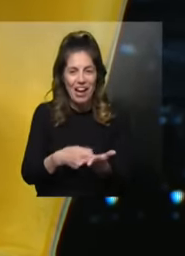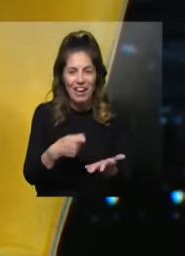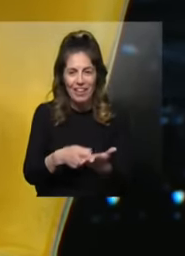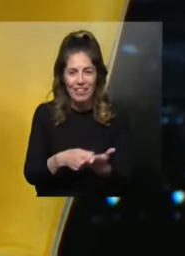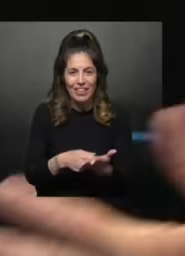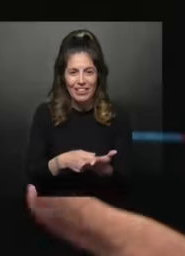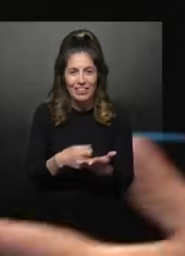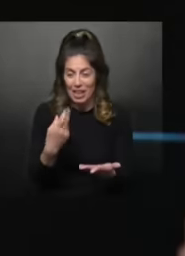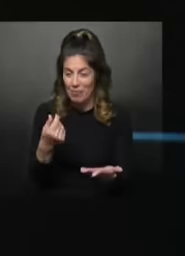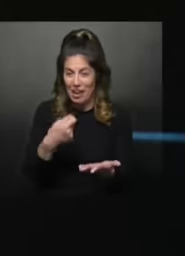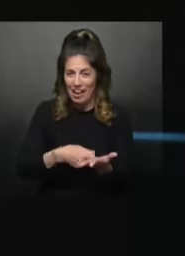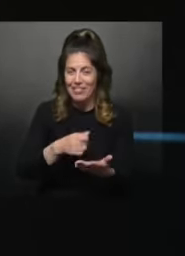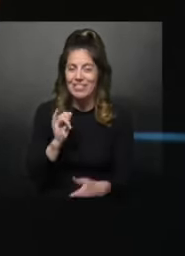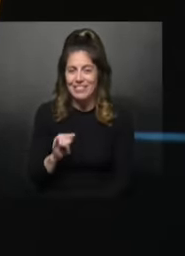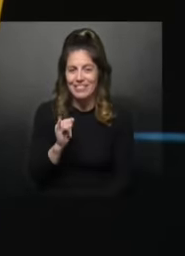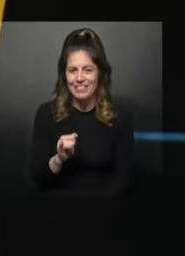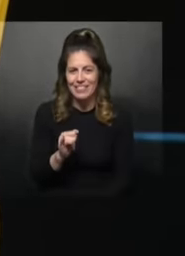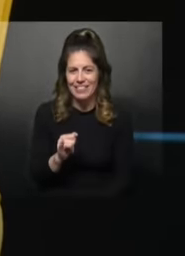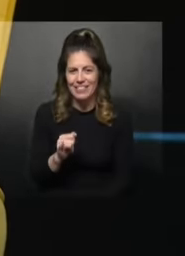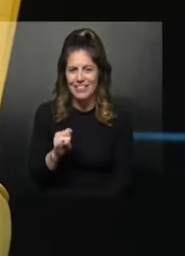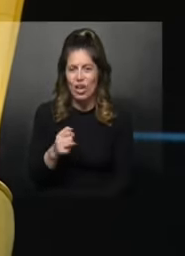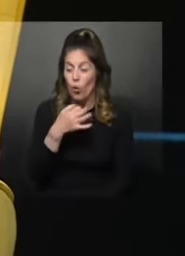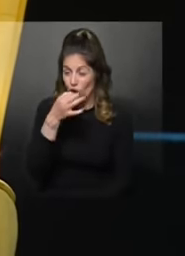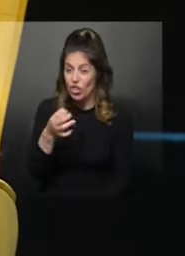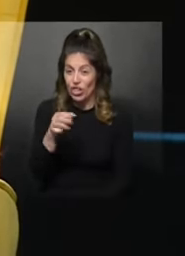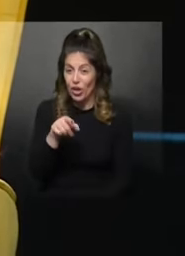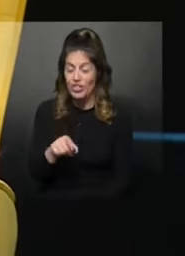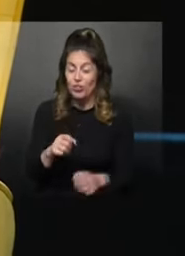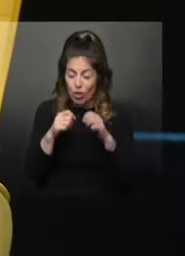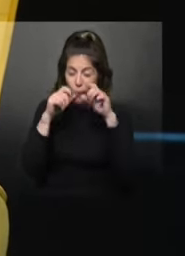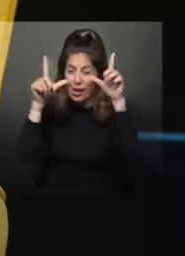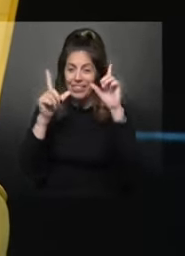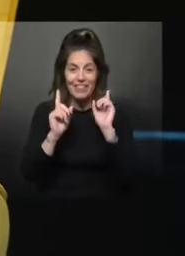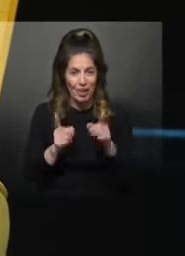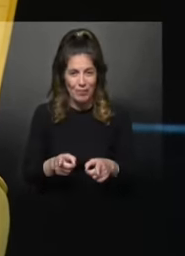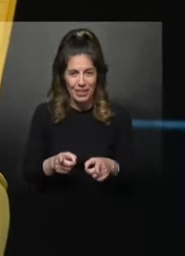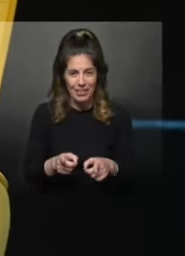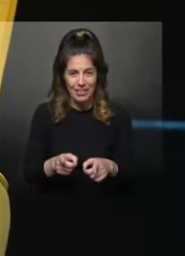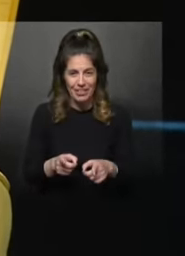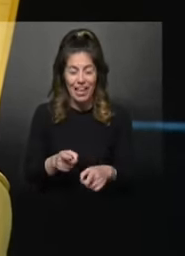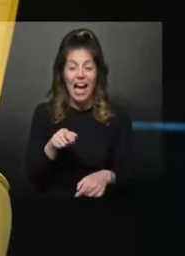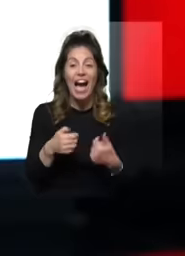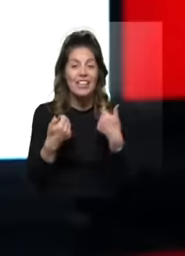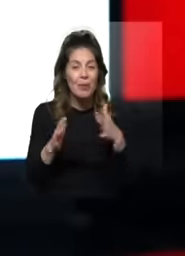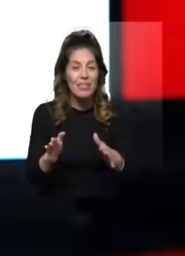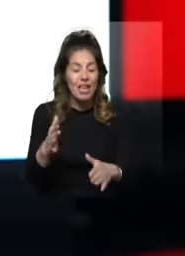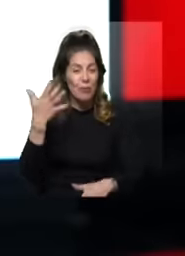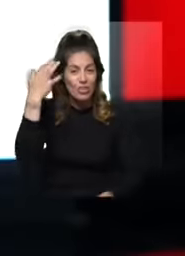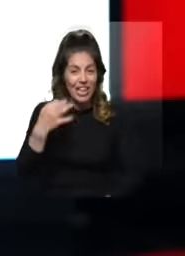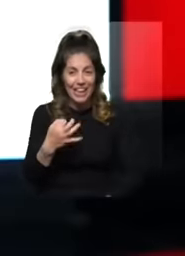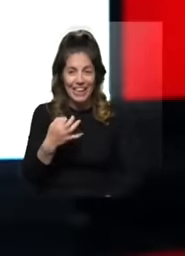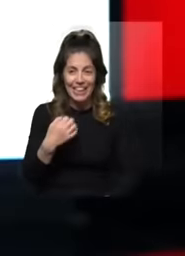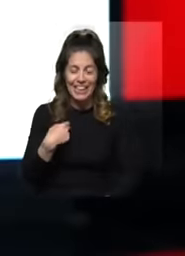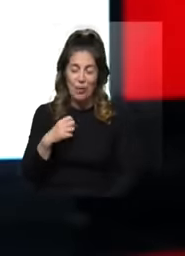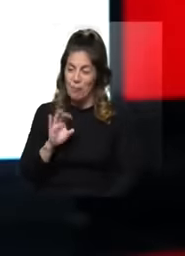eso claro, era... Claro, cuando yo digo eso, se sorprenden también. Cuando y ahí empezamos eso, a creer que no éramos tan